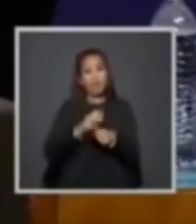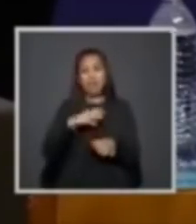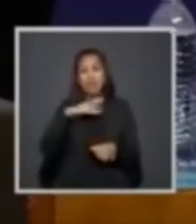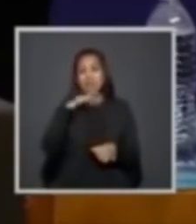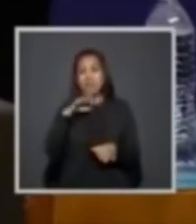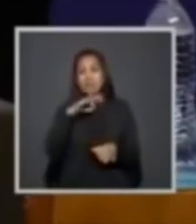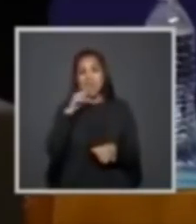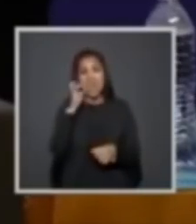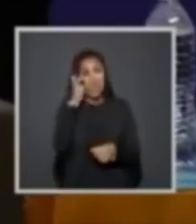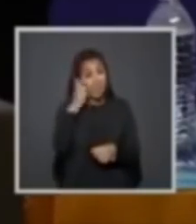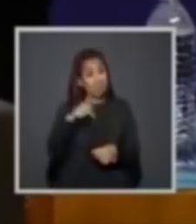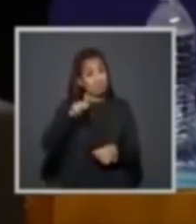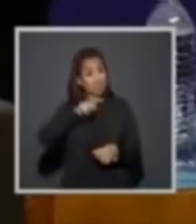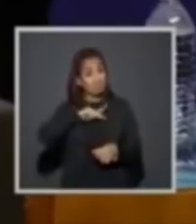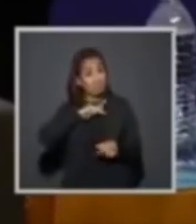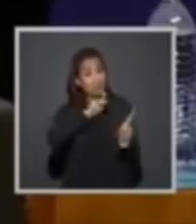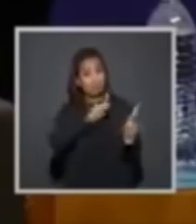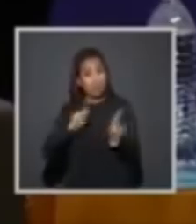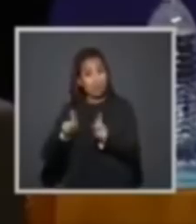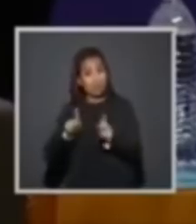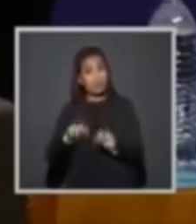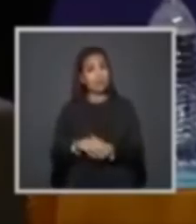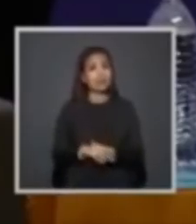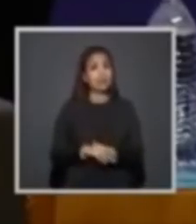pareció como que recuperara Andrés Manuel